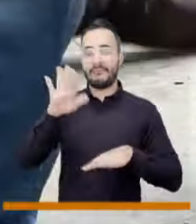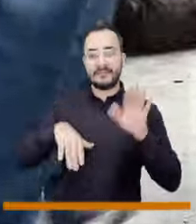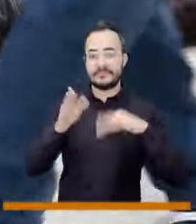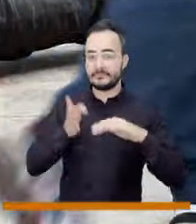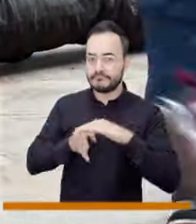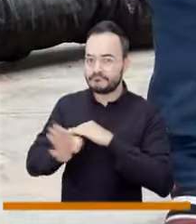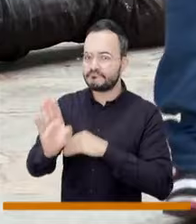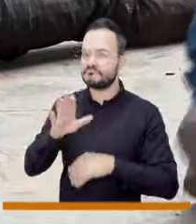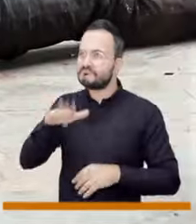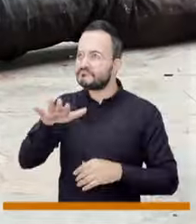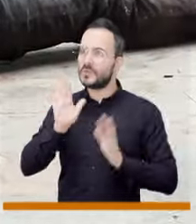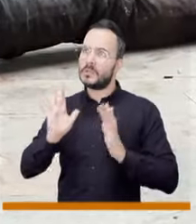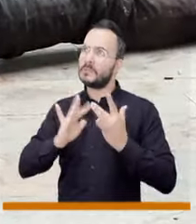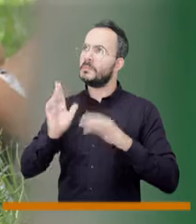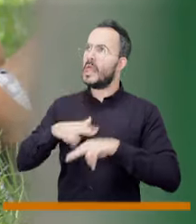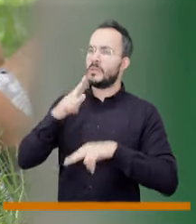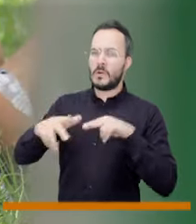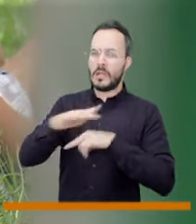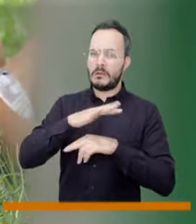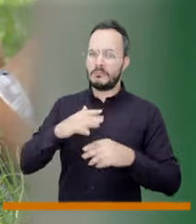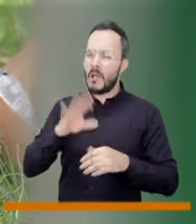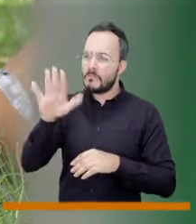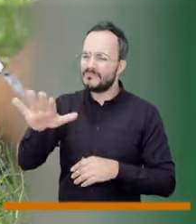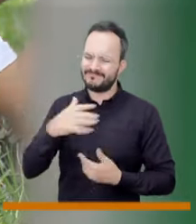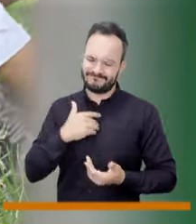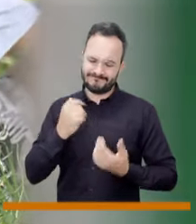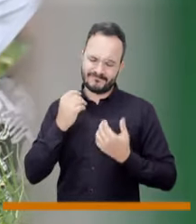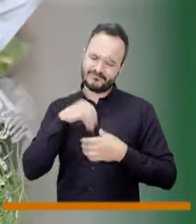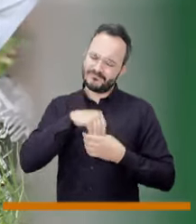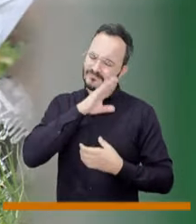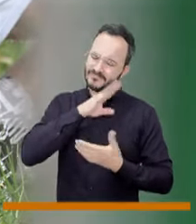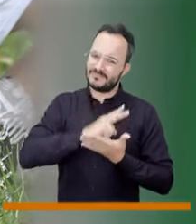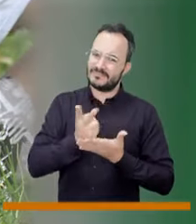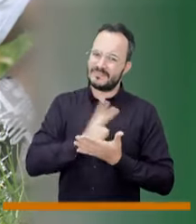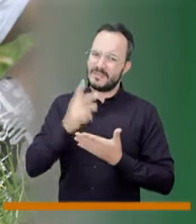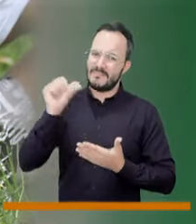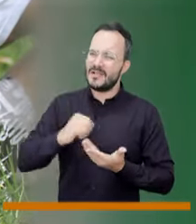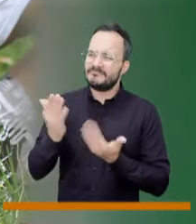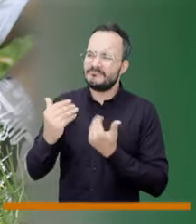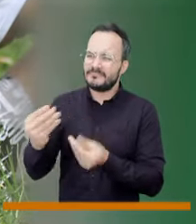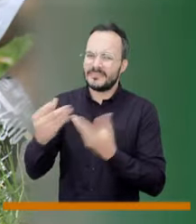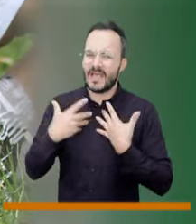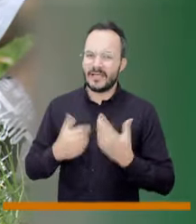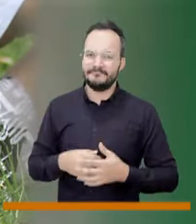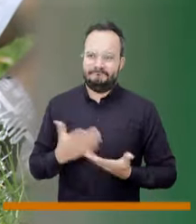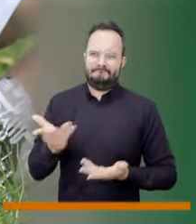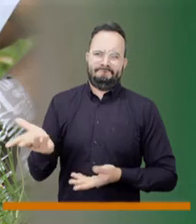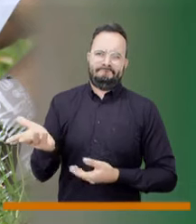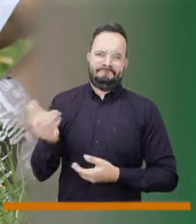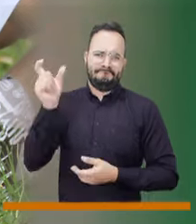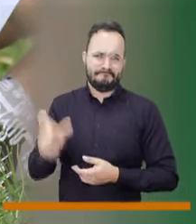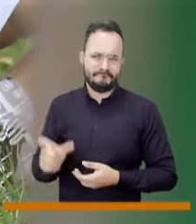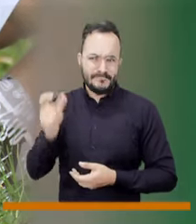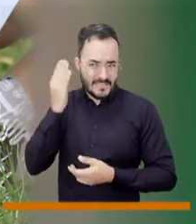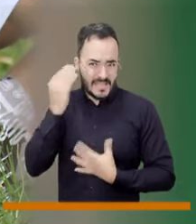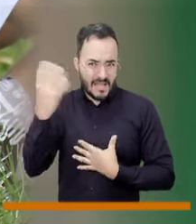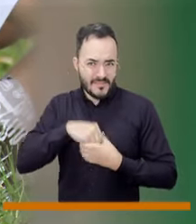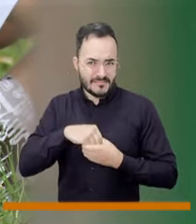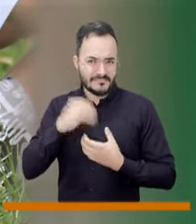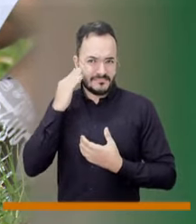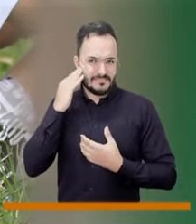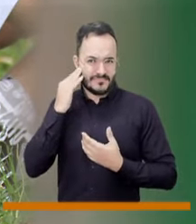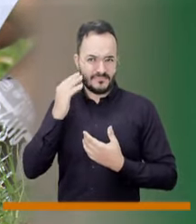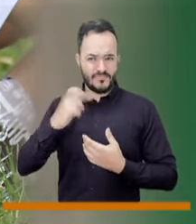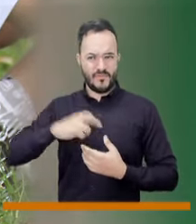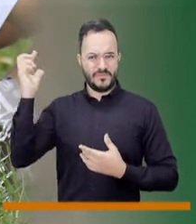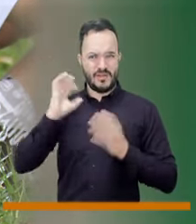una farmacia naturista y simplemente pregunta, oiga, ¿qué puedo utilizar para el sueño? ¿Qué